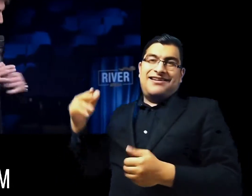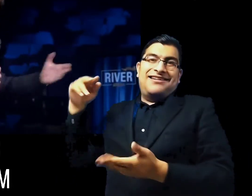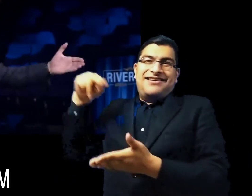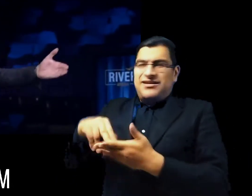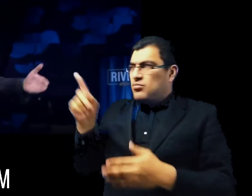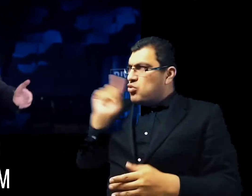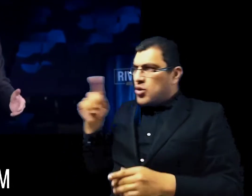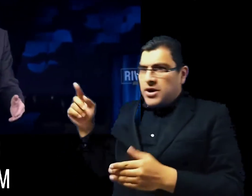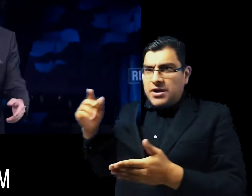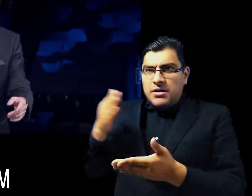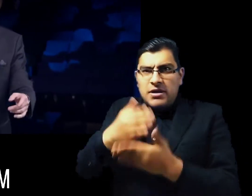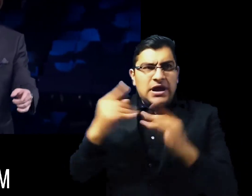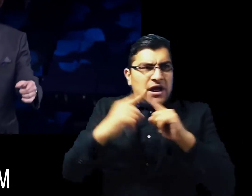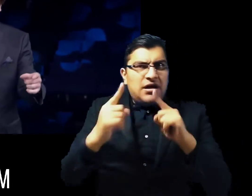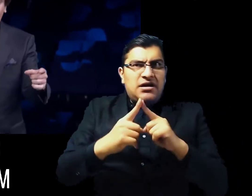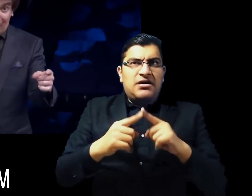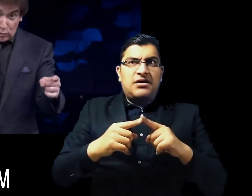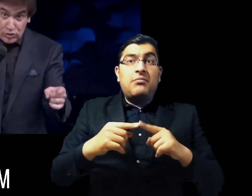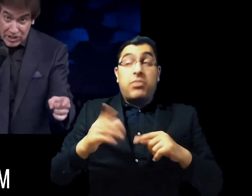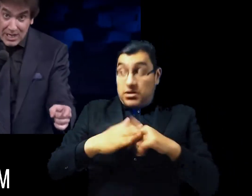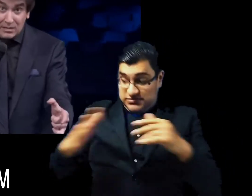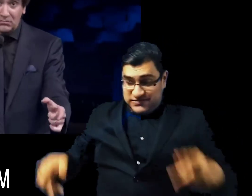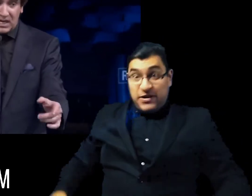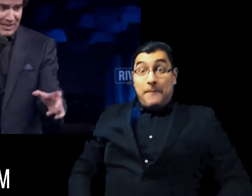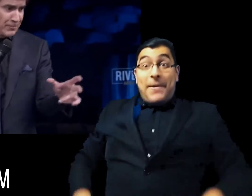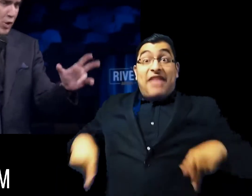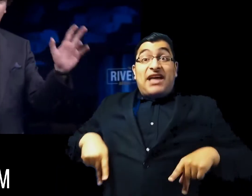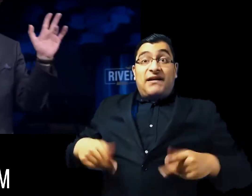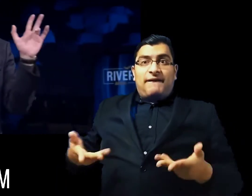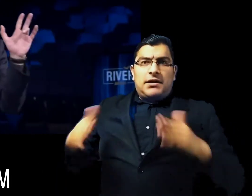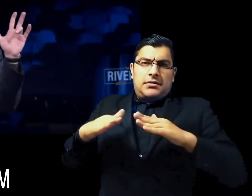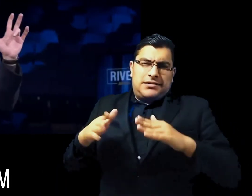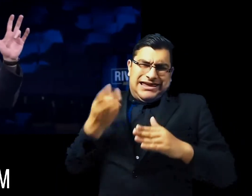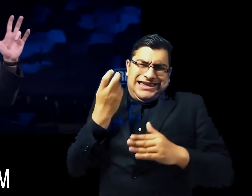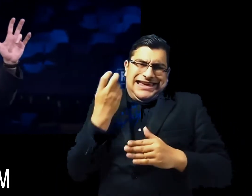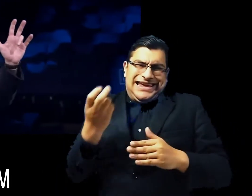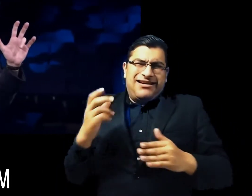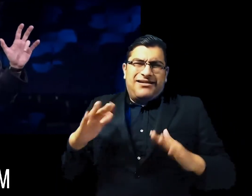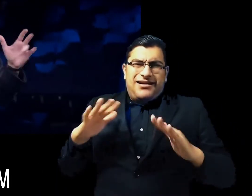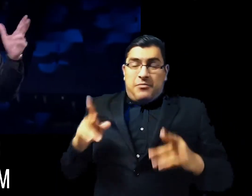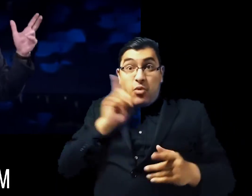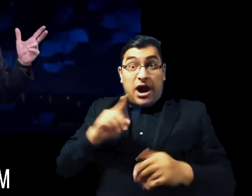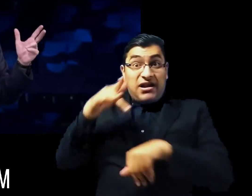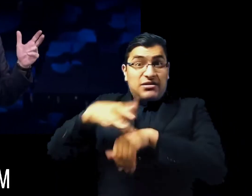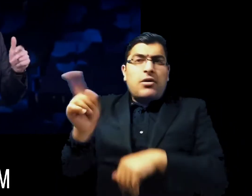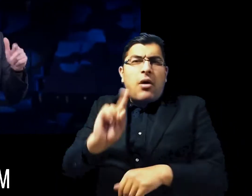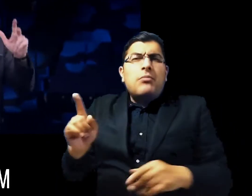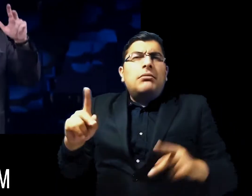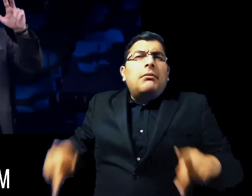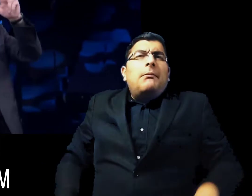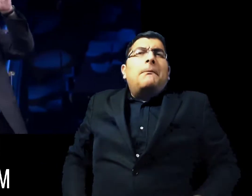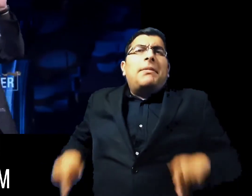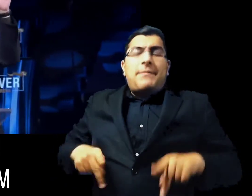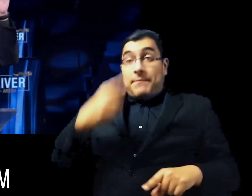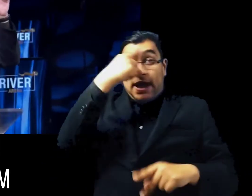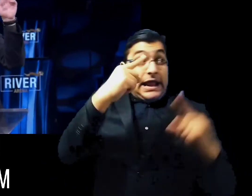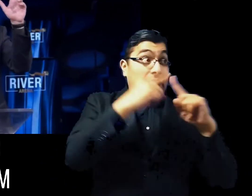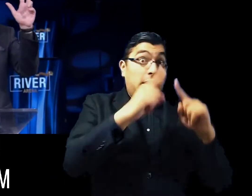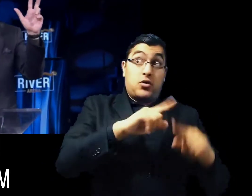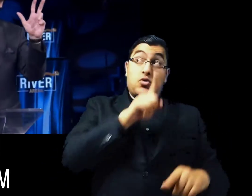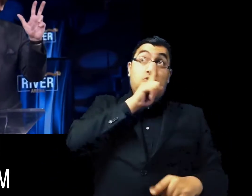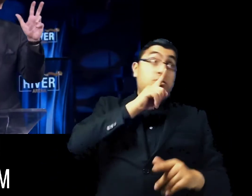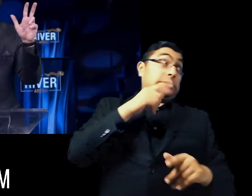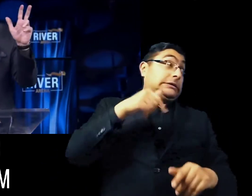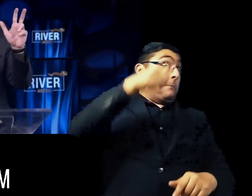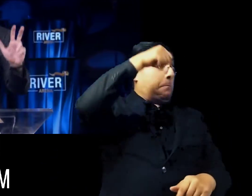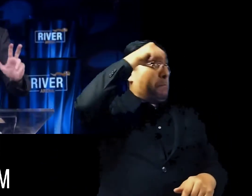chico llegó a la puerta de la iglesia y por traer un jean, que tampoco vino semidesnuda, era un jean, que para la iglesia era, como